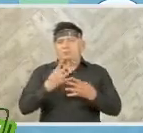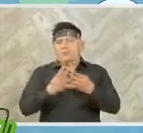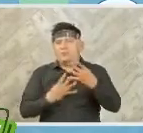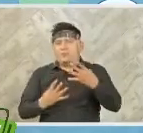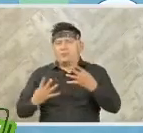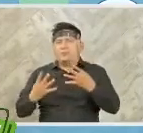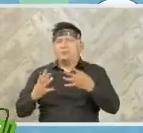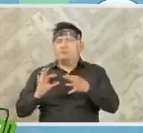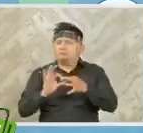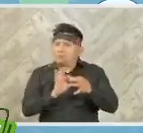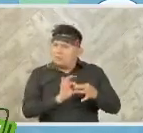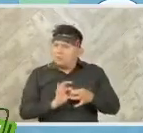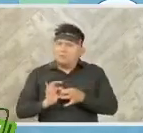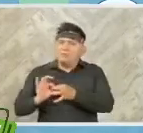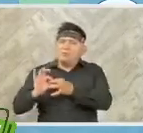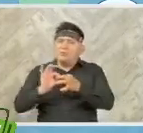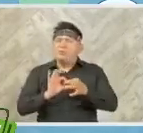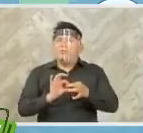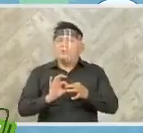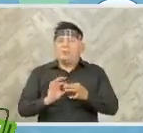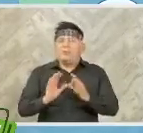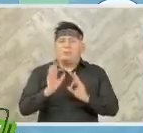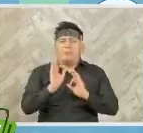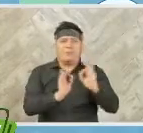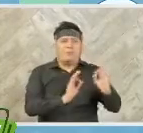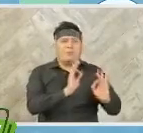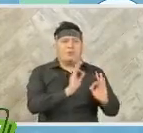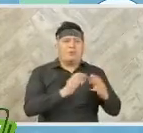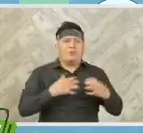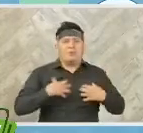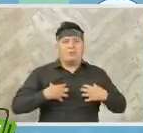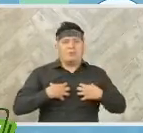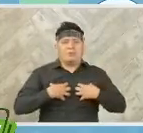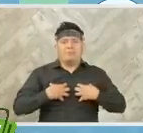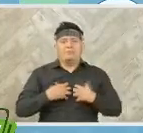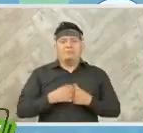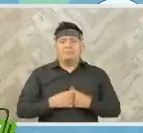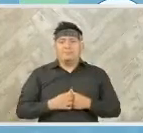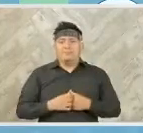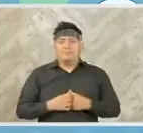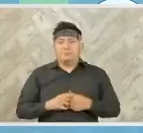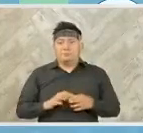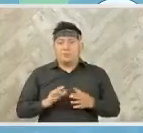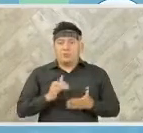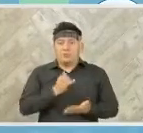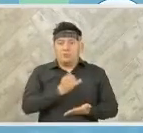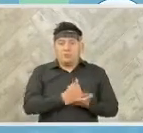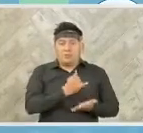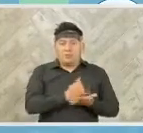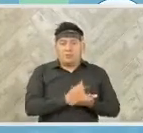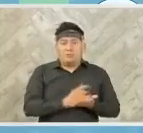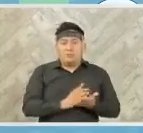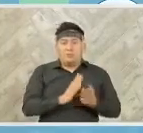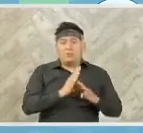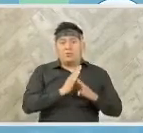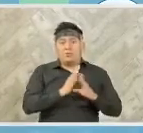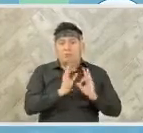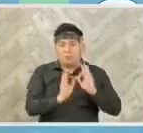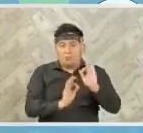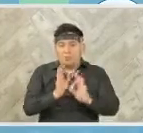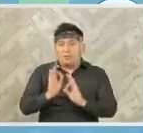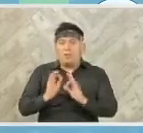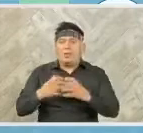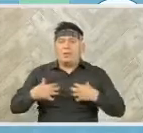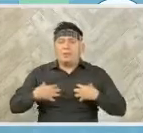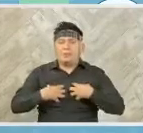y personas que se dedican a la protección animal, a través de la Junta Protectora de Animales, un instrumento de gobernanza